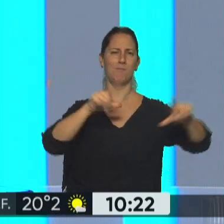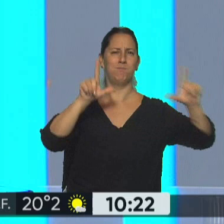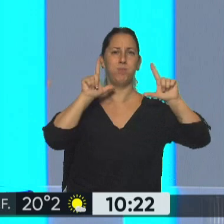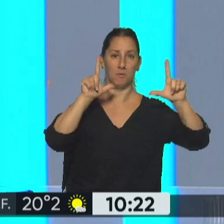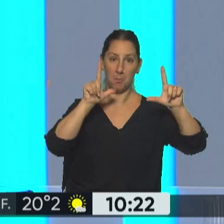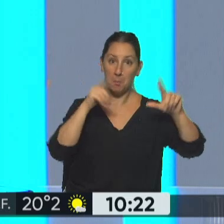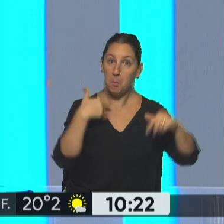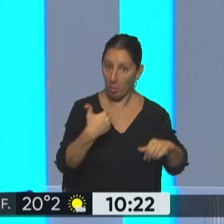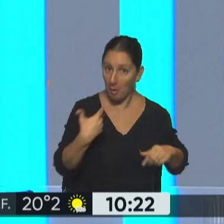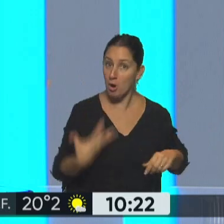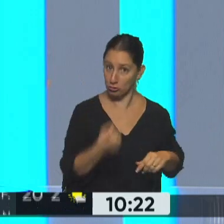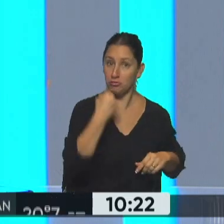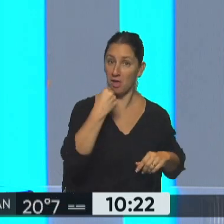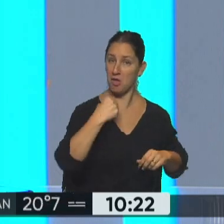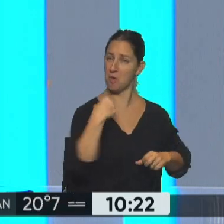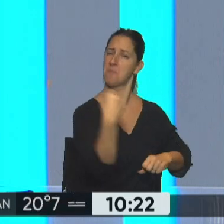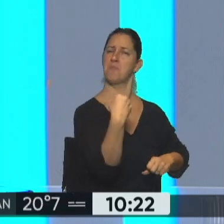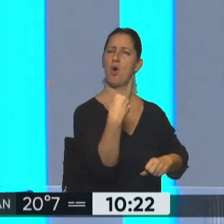haber